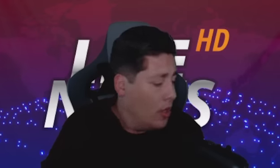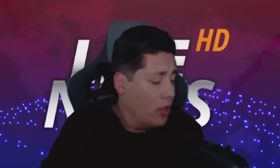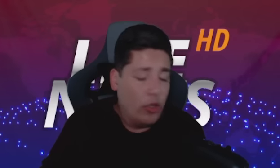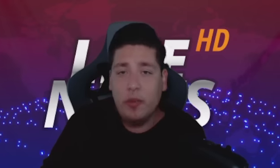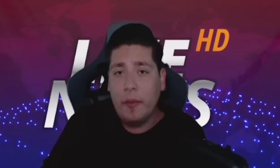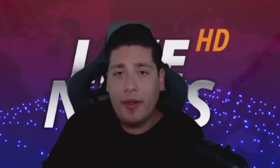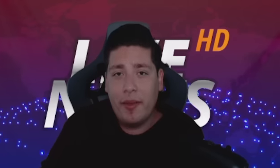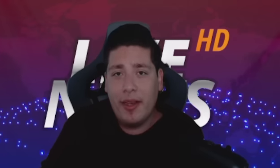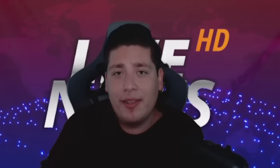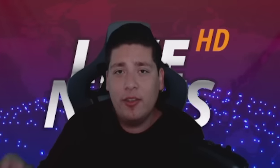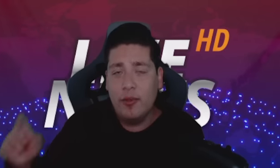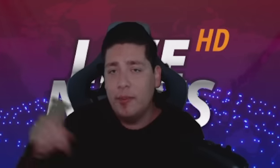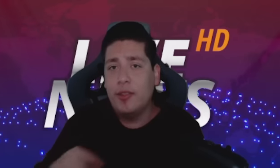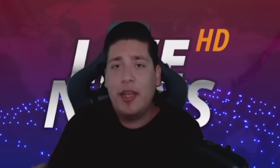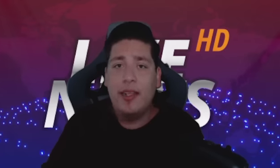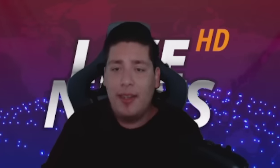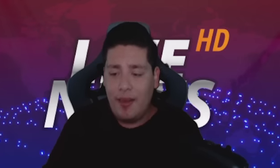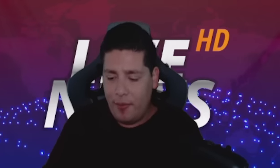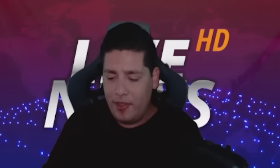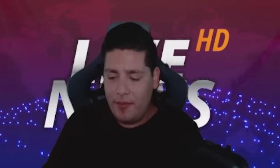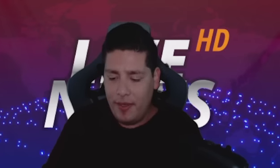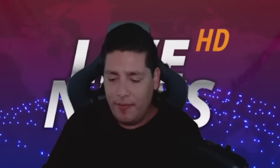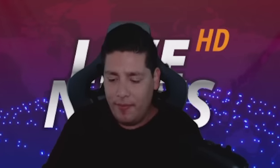comentarios yo soy Pepe Ramírez y nos vemos hasta la próxima